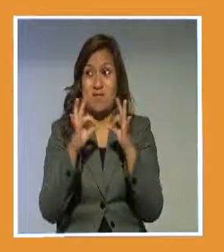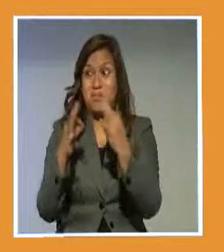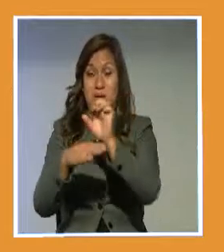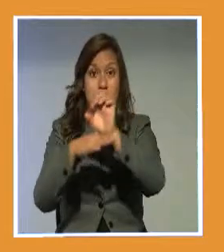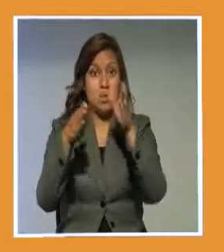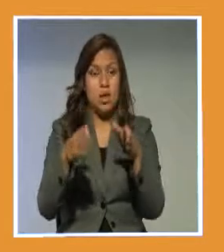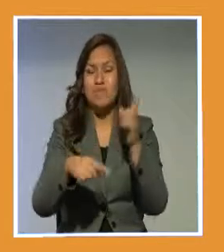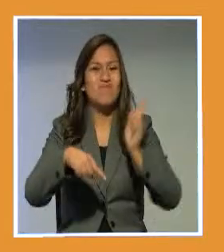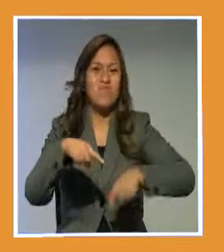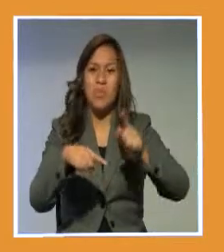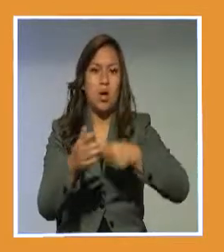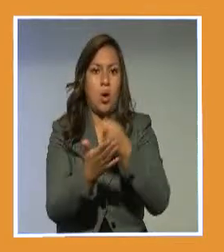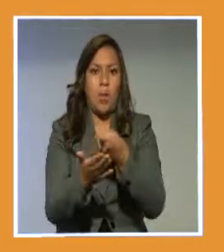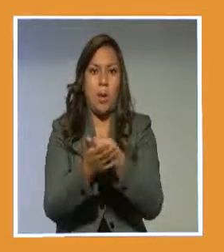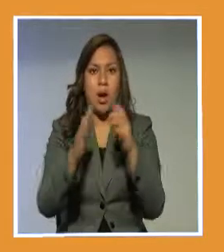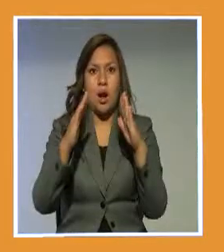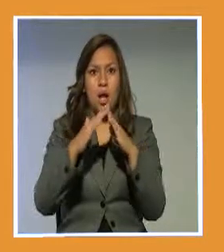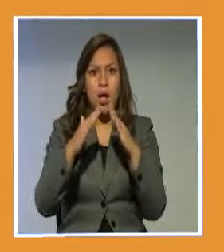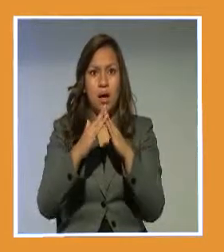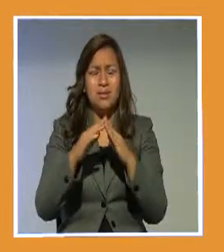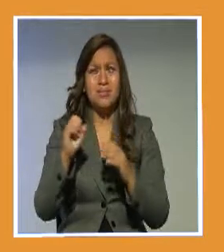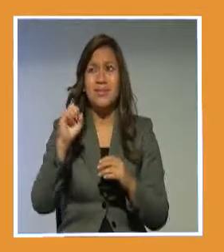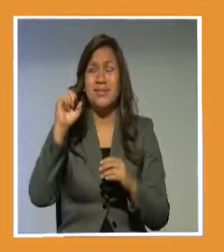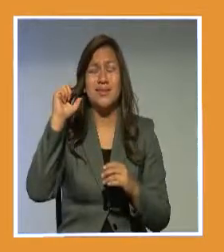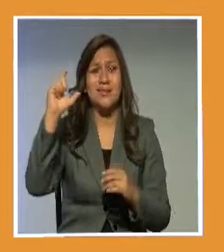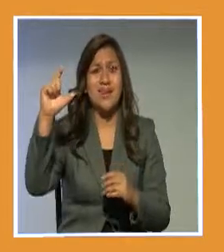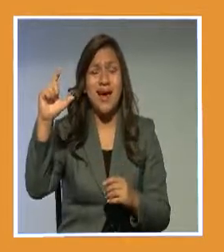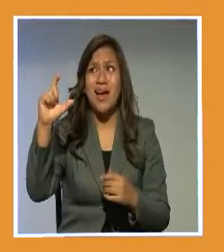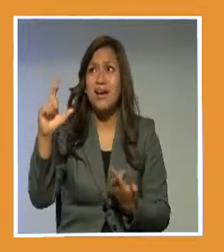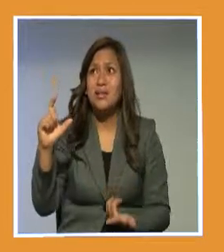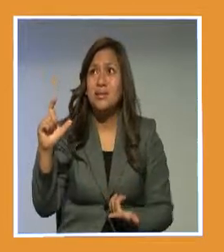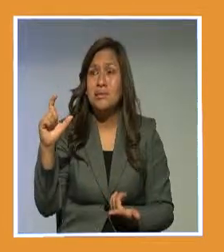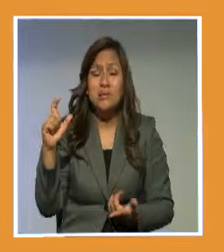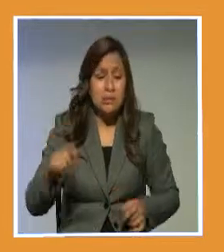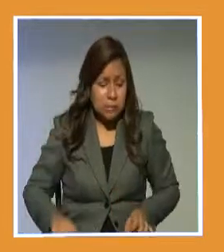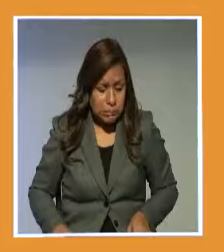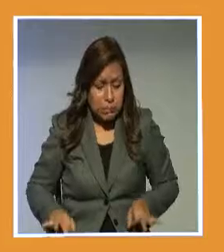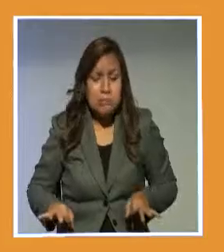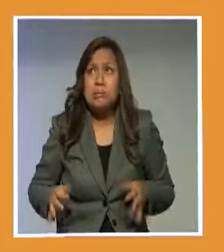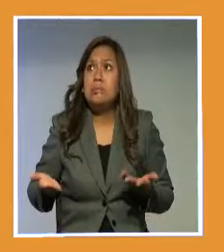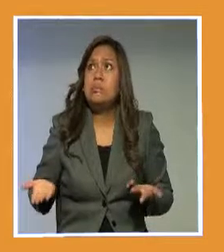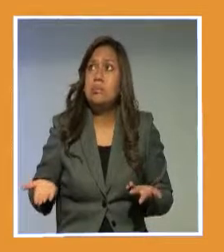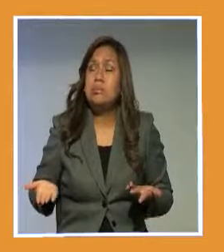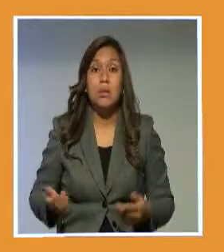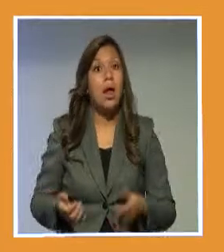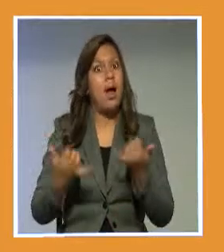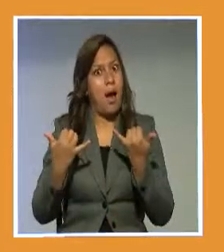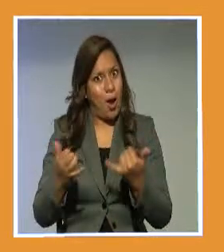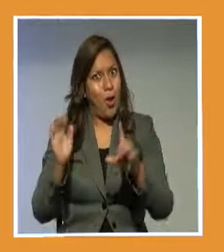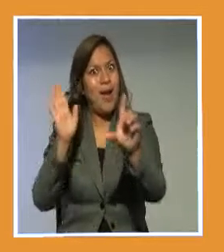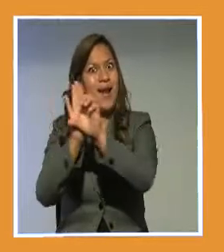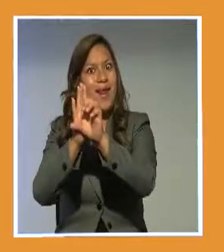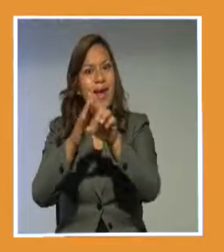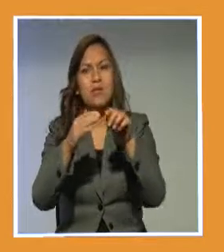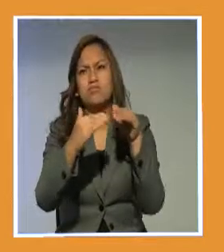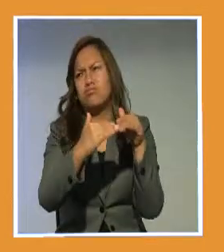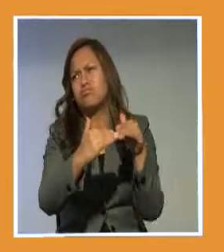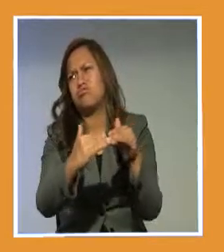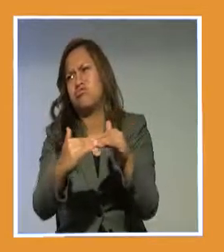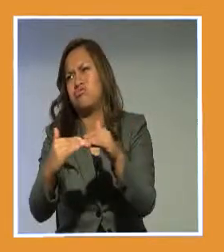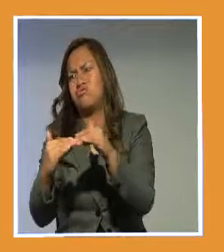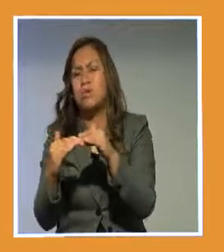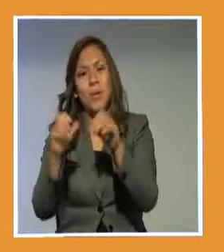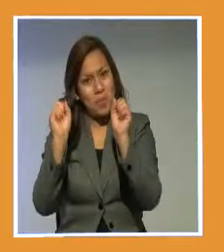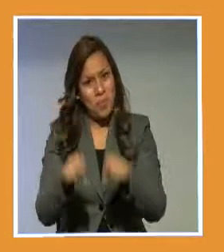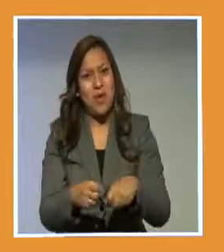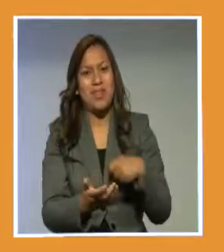tanto, esas familias son las que podrán acceder a una vivienda a precio real. Pero ¿qué pasa con información privilegiada? Que es lo que siempre